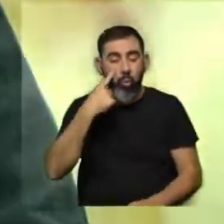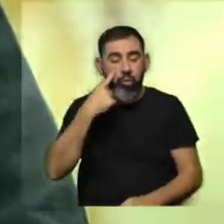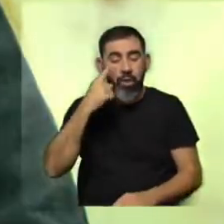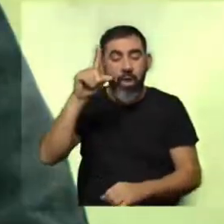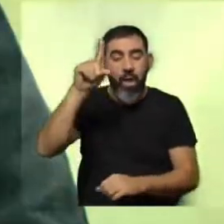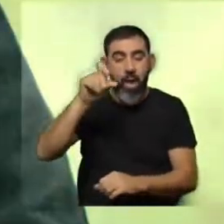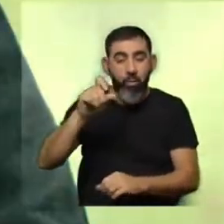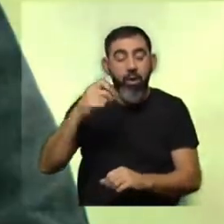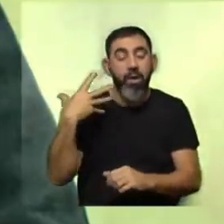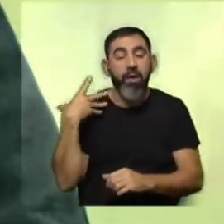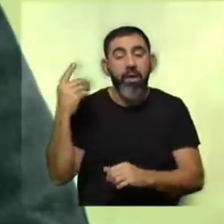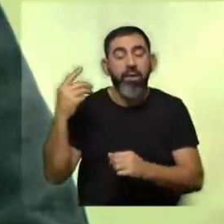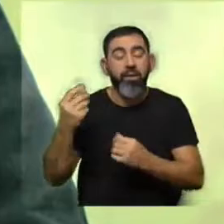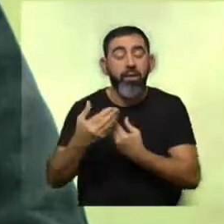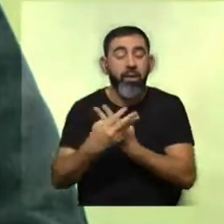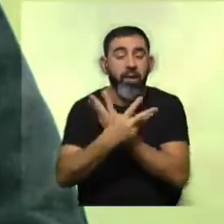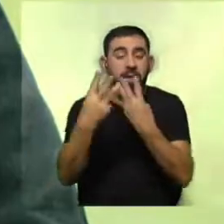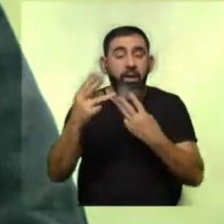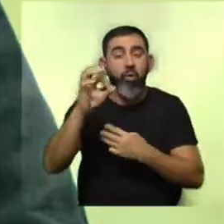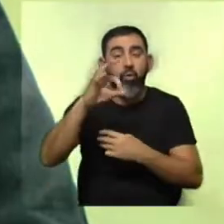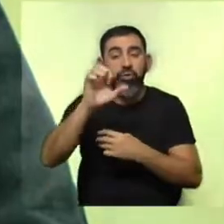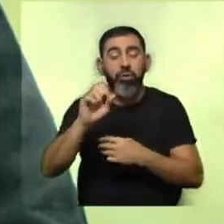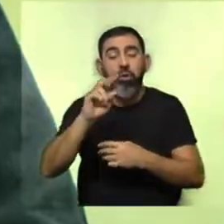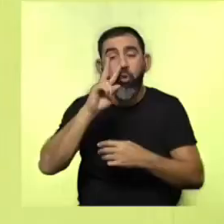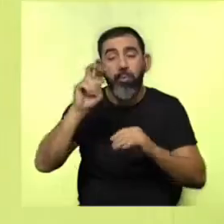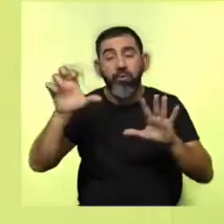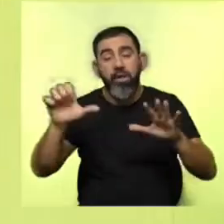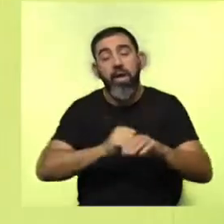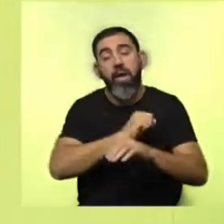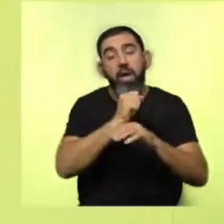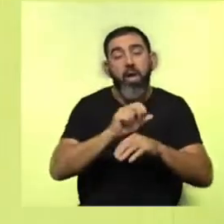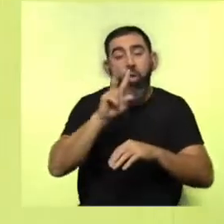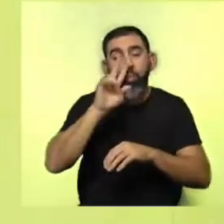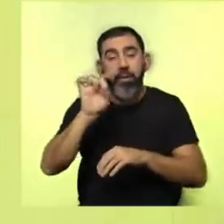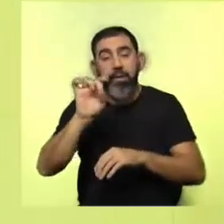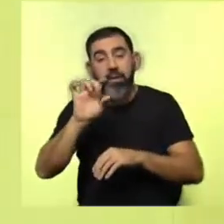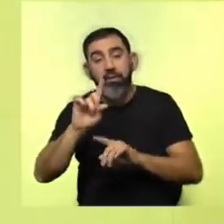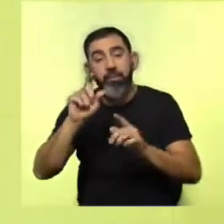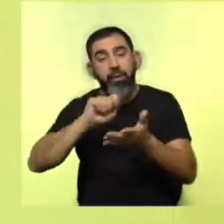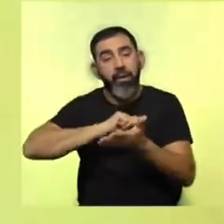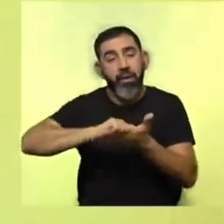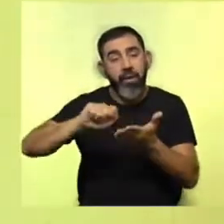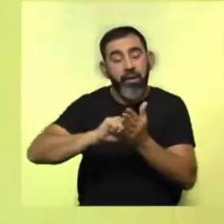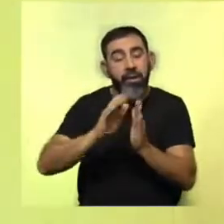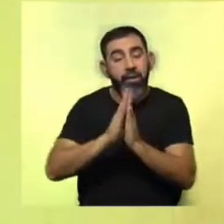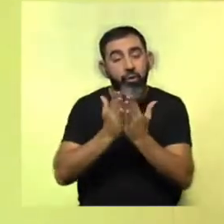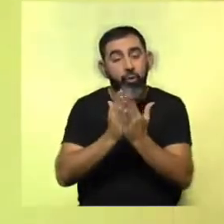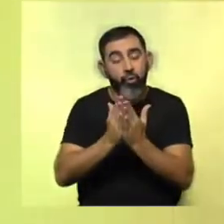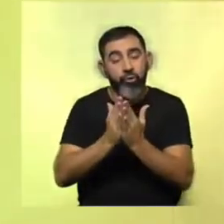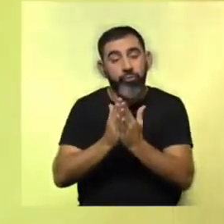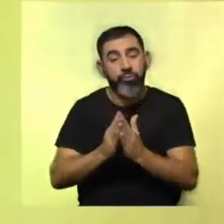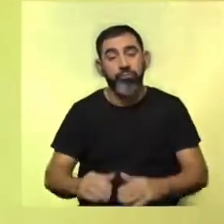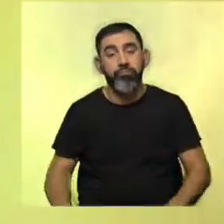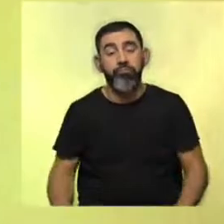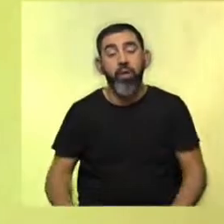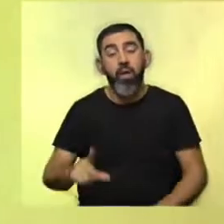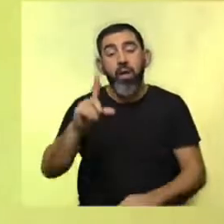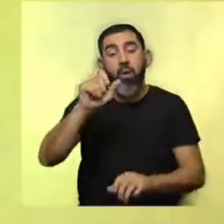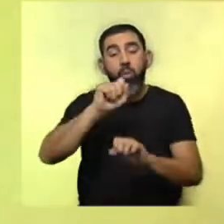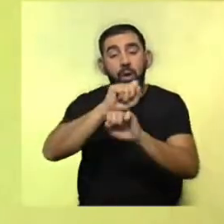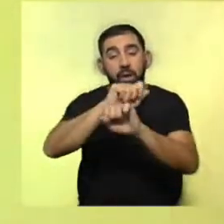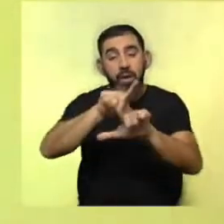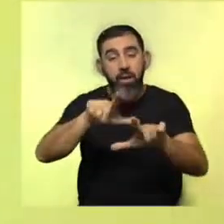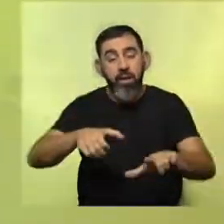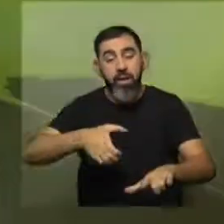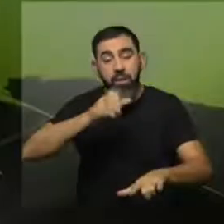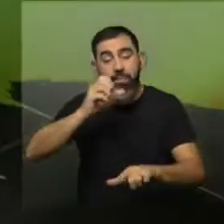gerente general de OCE durante el periodo 2006-2015 y además, bueno, escritor, autor del libro, entre otros, Agua Potable, Historia